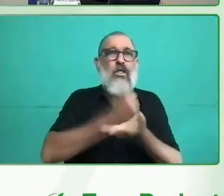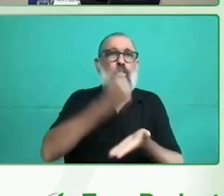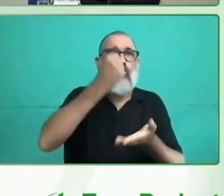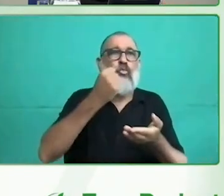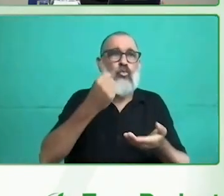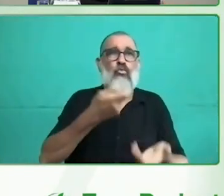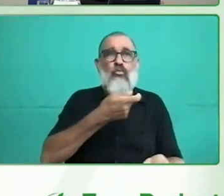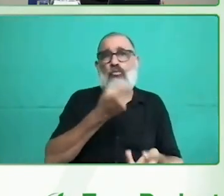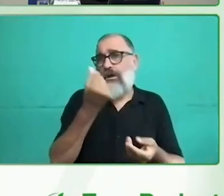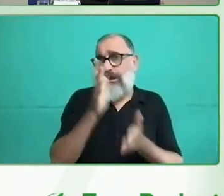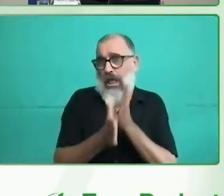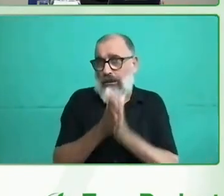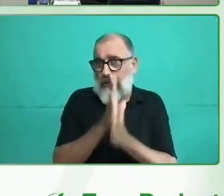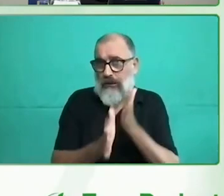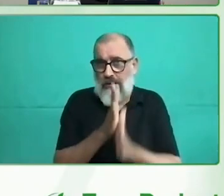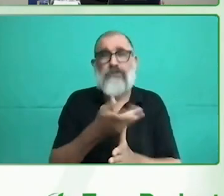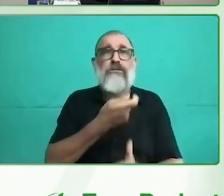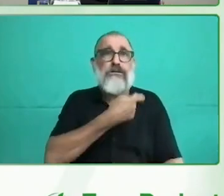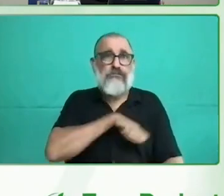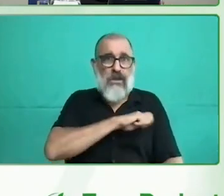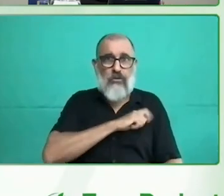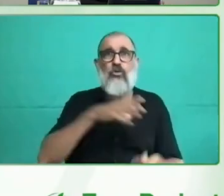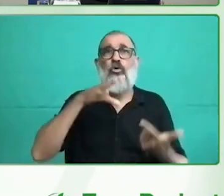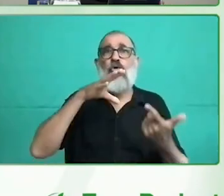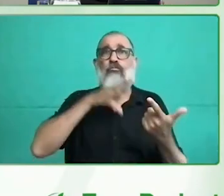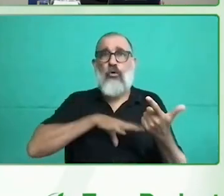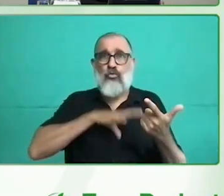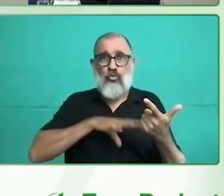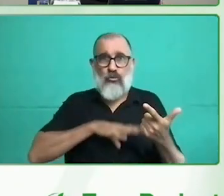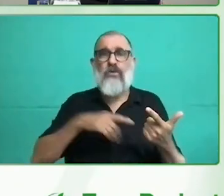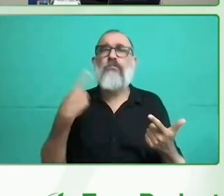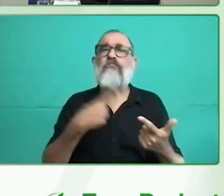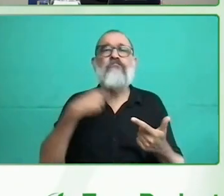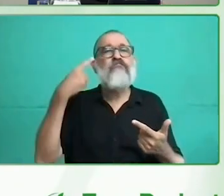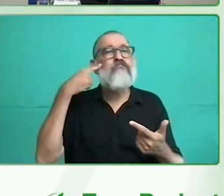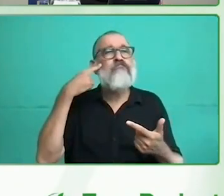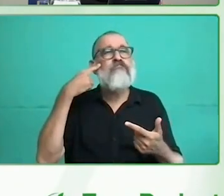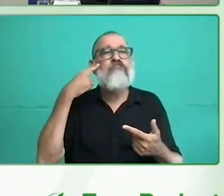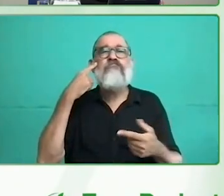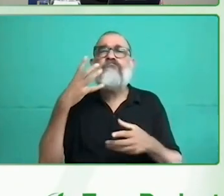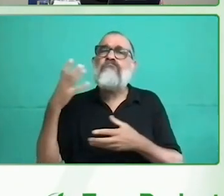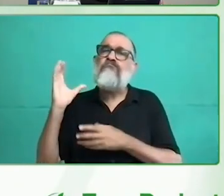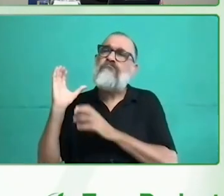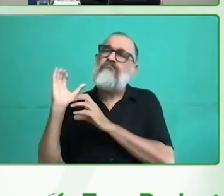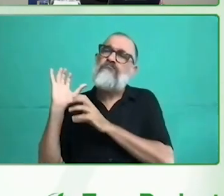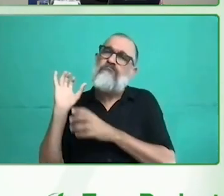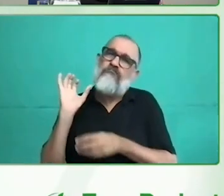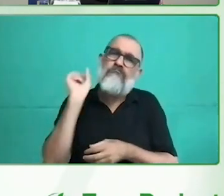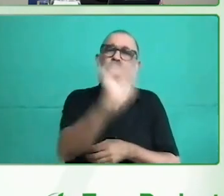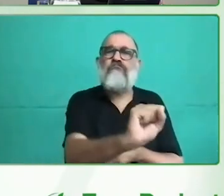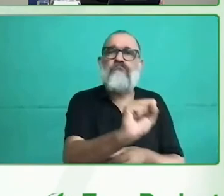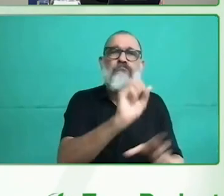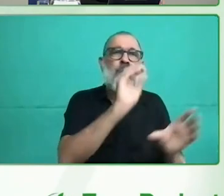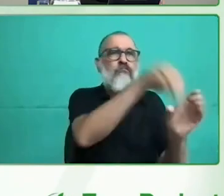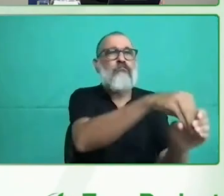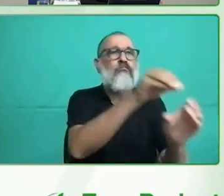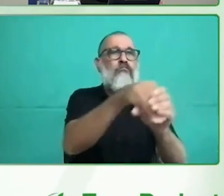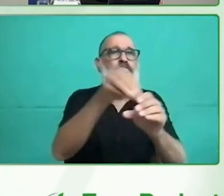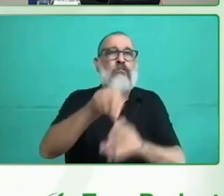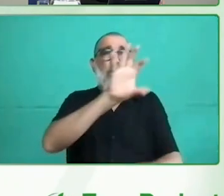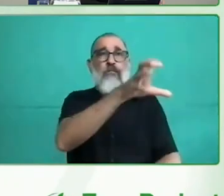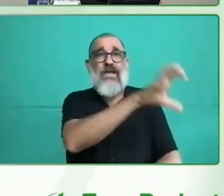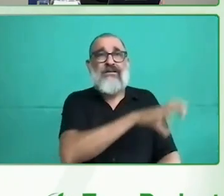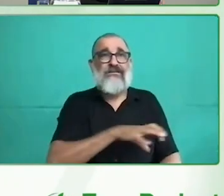Y nosotros este año vamos a especialmente dedicarnos a hacer una actividad del proyecto que del America's Girls Can